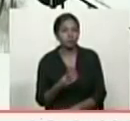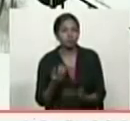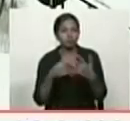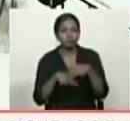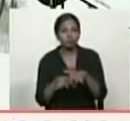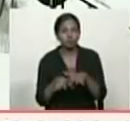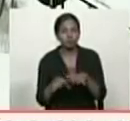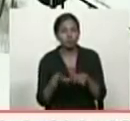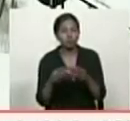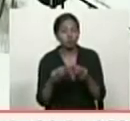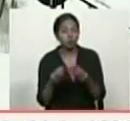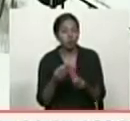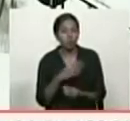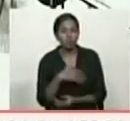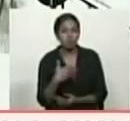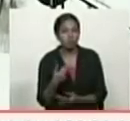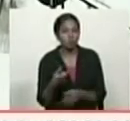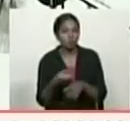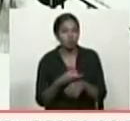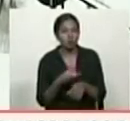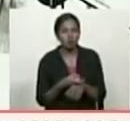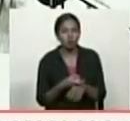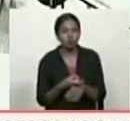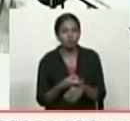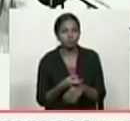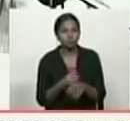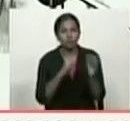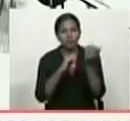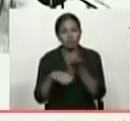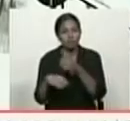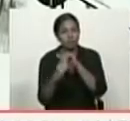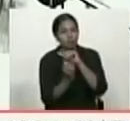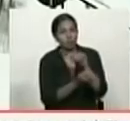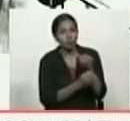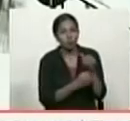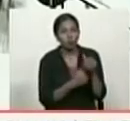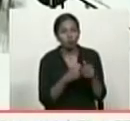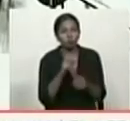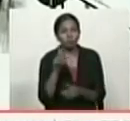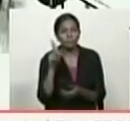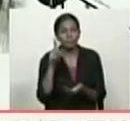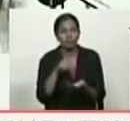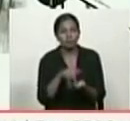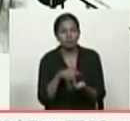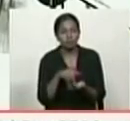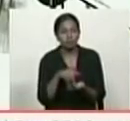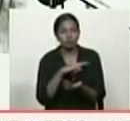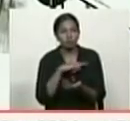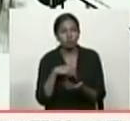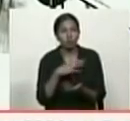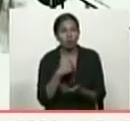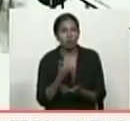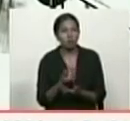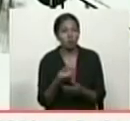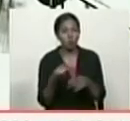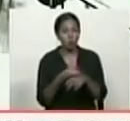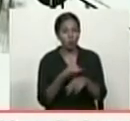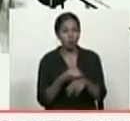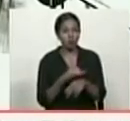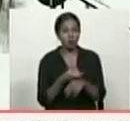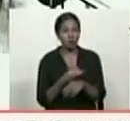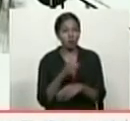querida gobernadora del estado del Tamacuro, Liseta Hernández, nuestro querido gobernador